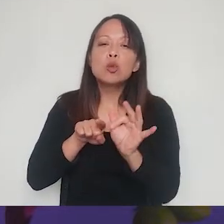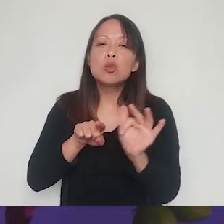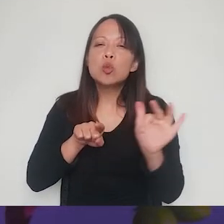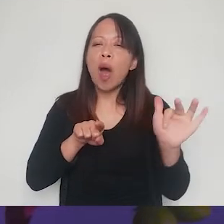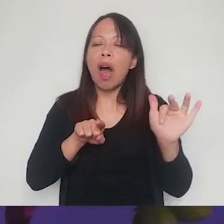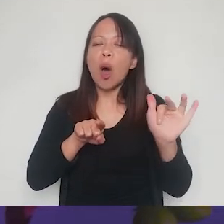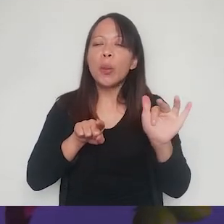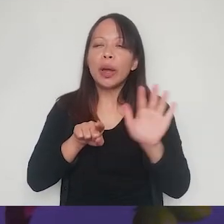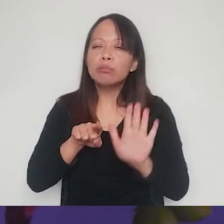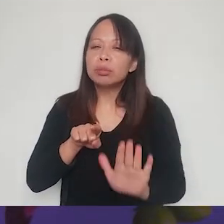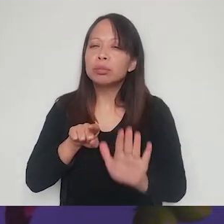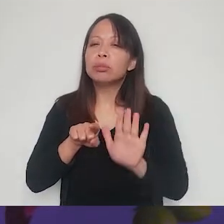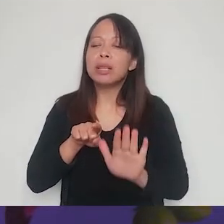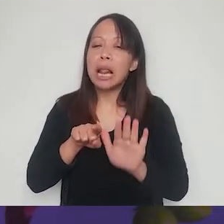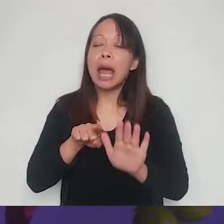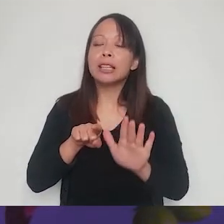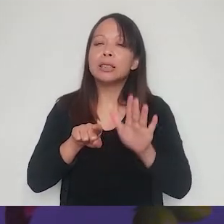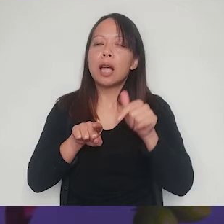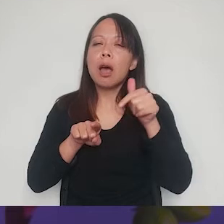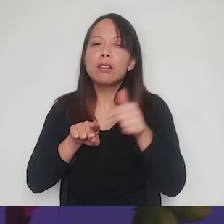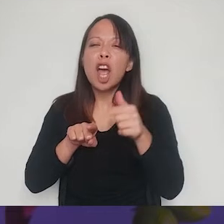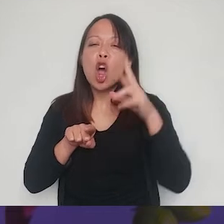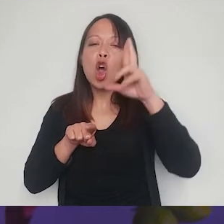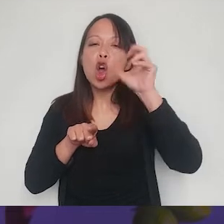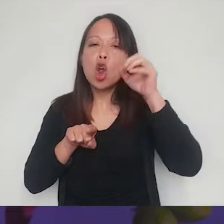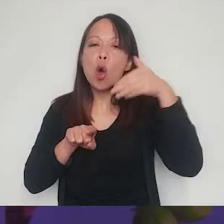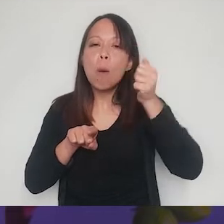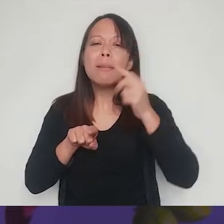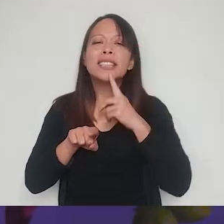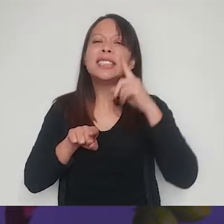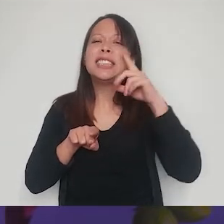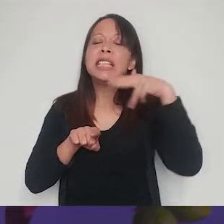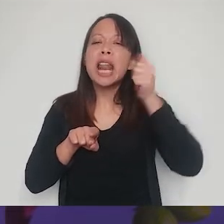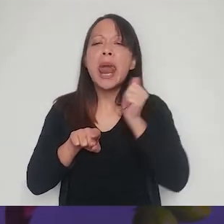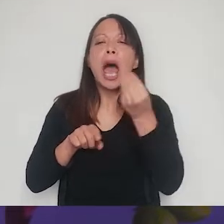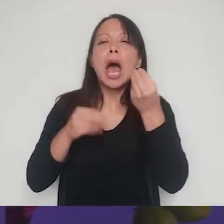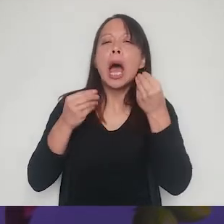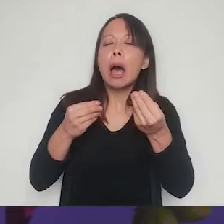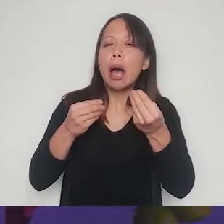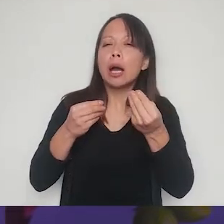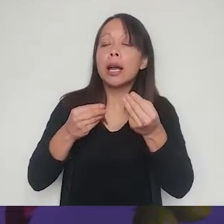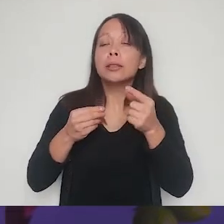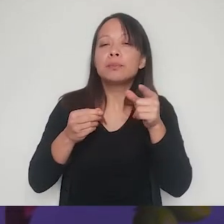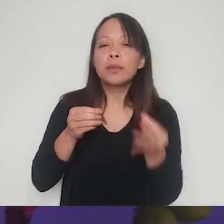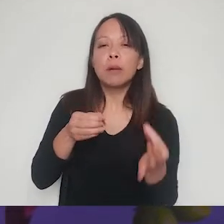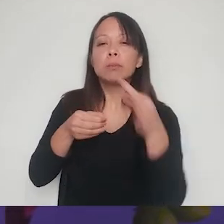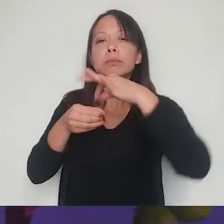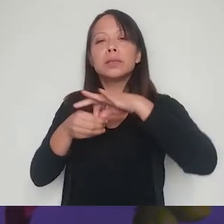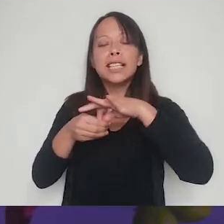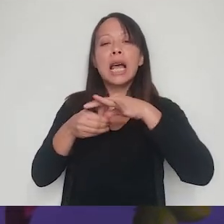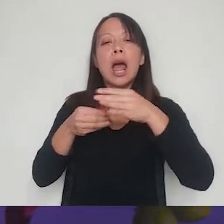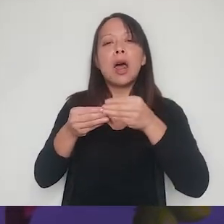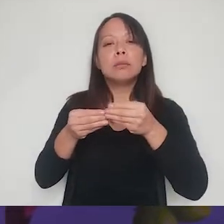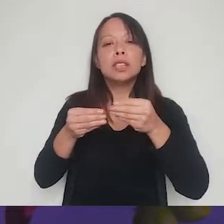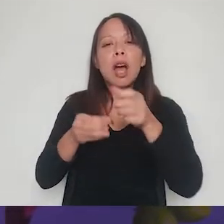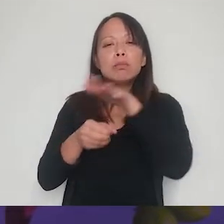está regulado por la estructura de cromatina. La cromatina, recordemos, es la asociación del DNA a proteína formando nucleosomas,